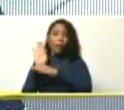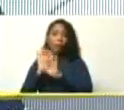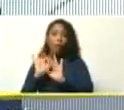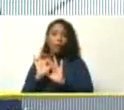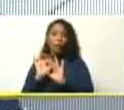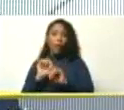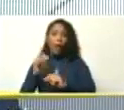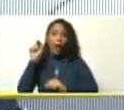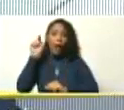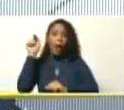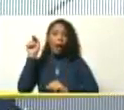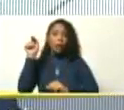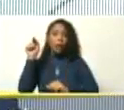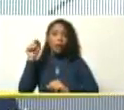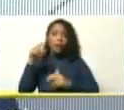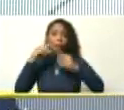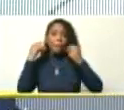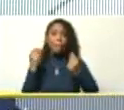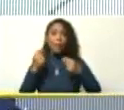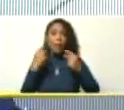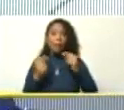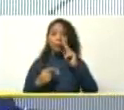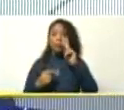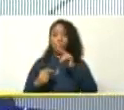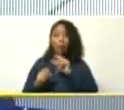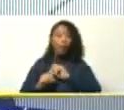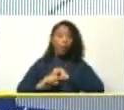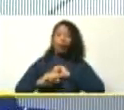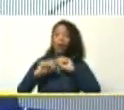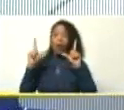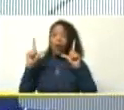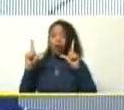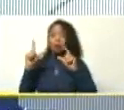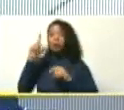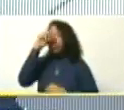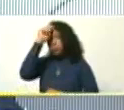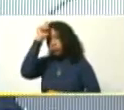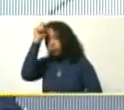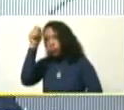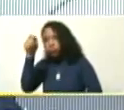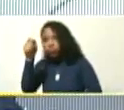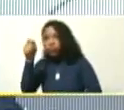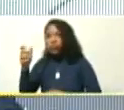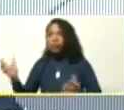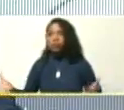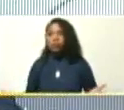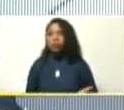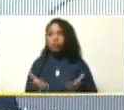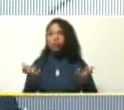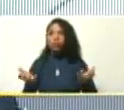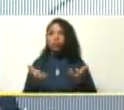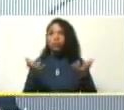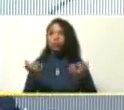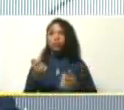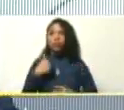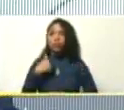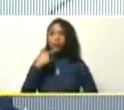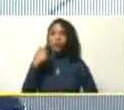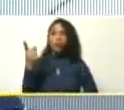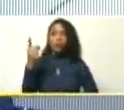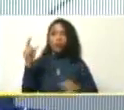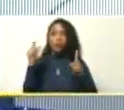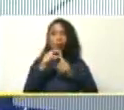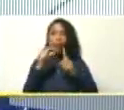que se abismaron ante la maravilla y se reconocieron en sus llamas, digo estos